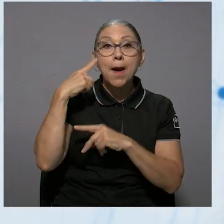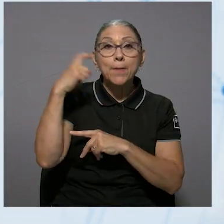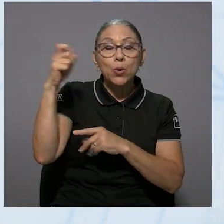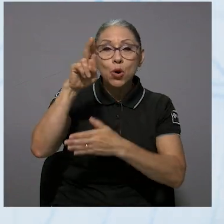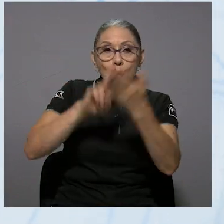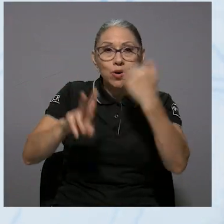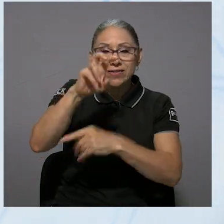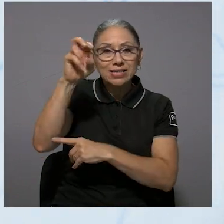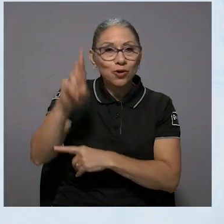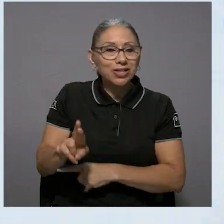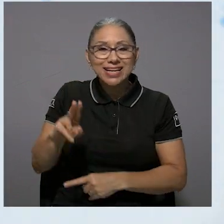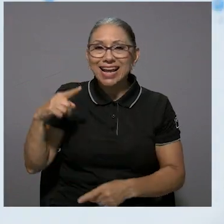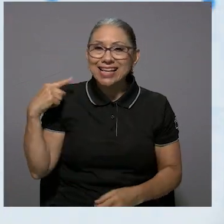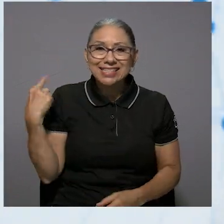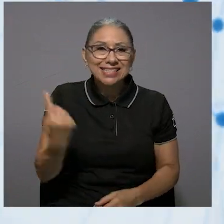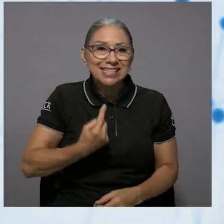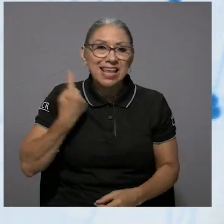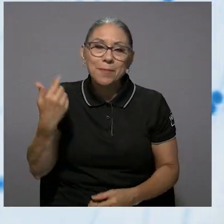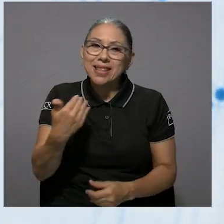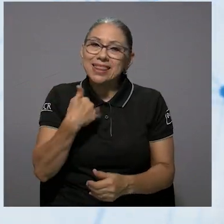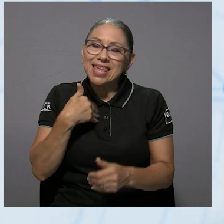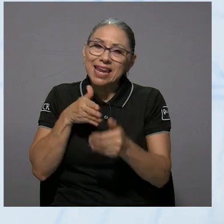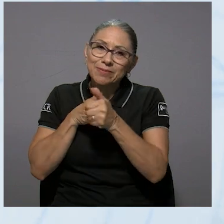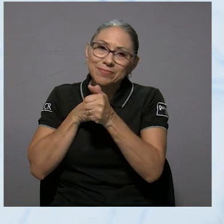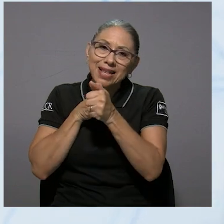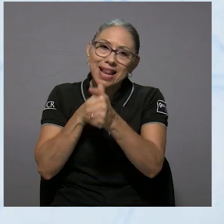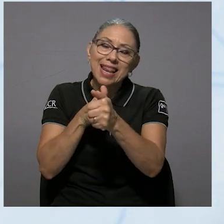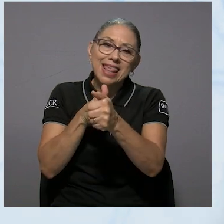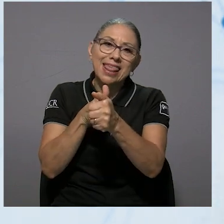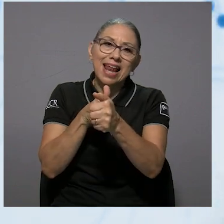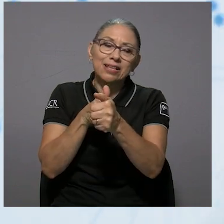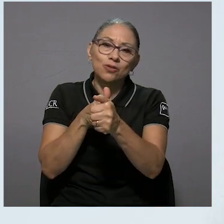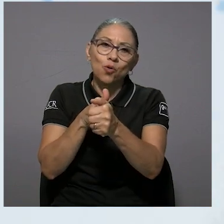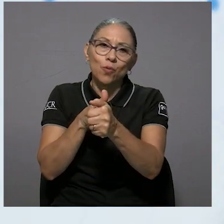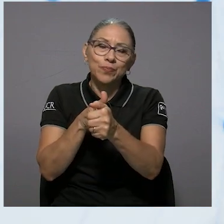Costa Rica siempre tiene este liderazgo.